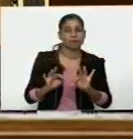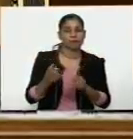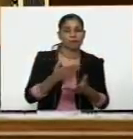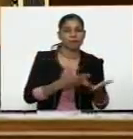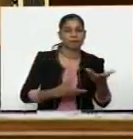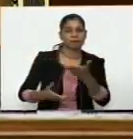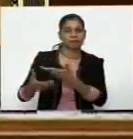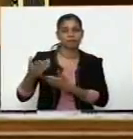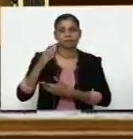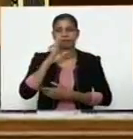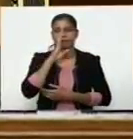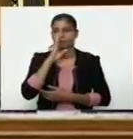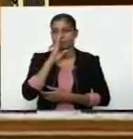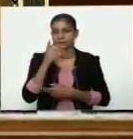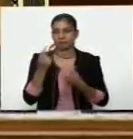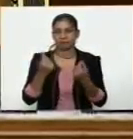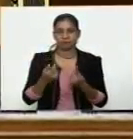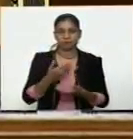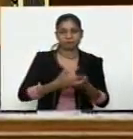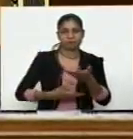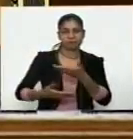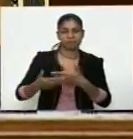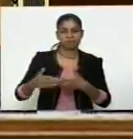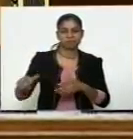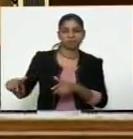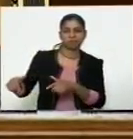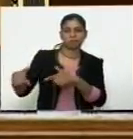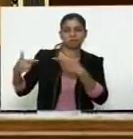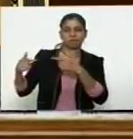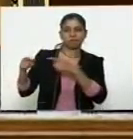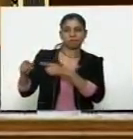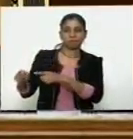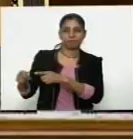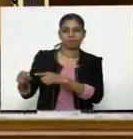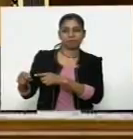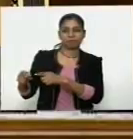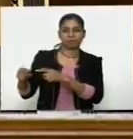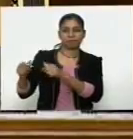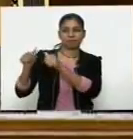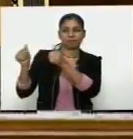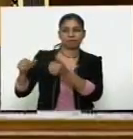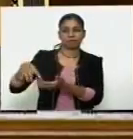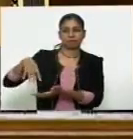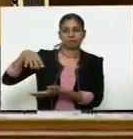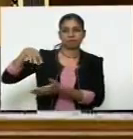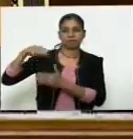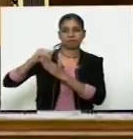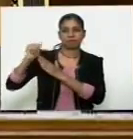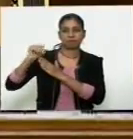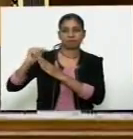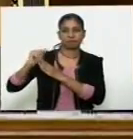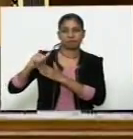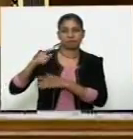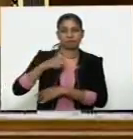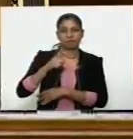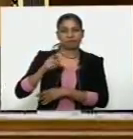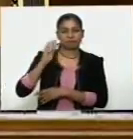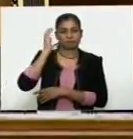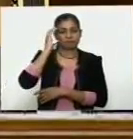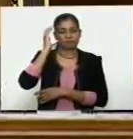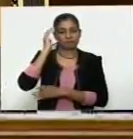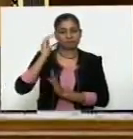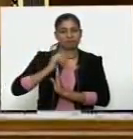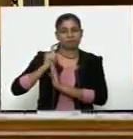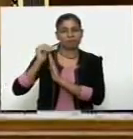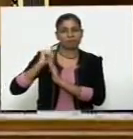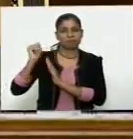financiero, significa la contraposición a un fantasma llamado dólar. Porque ustedes bien saben que el dólar